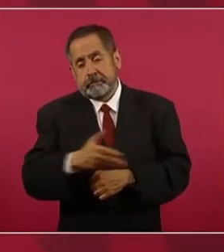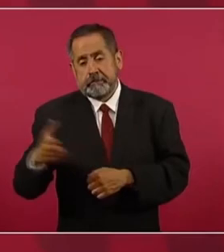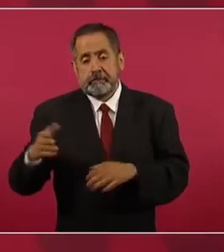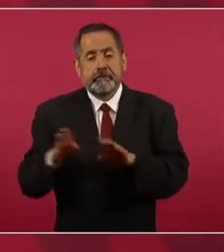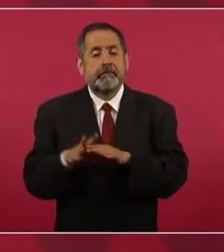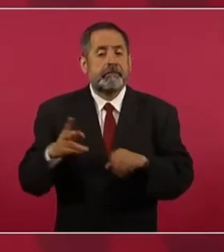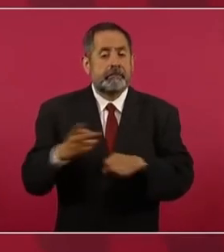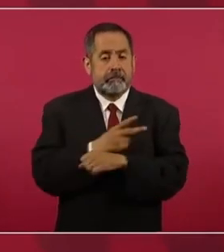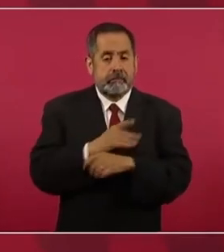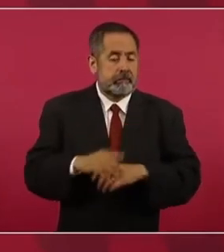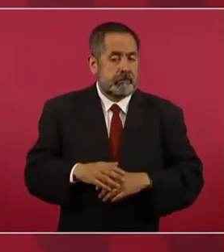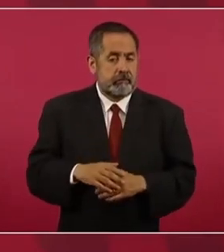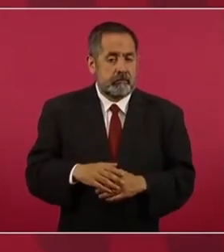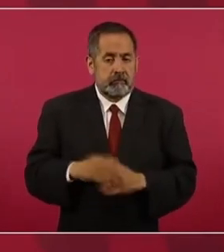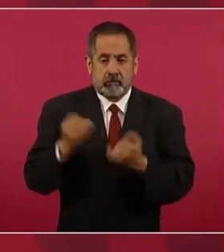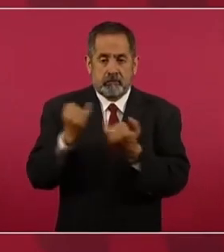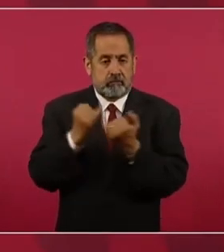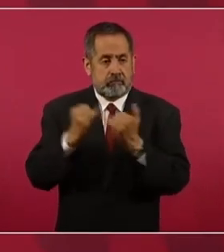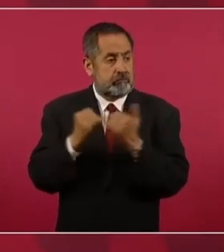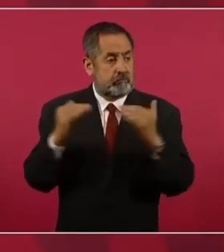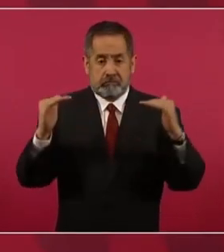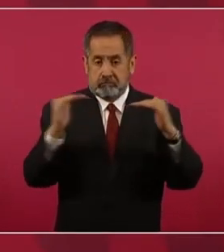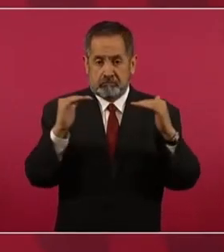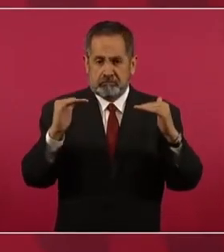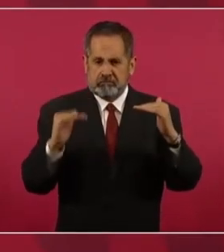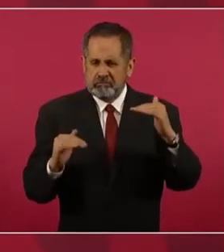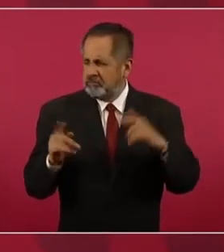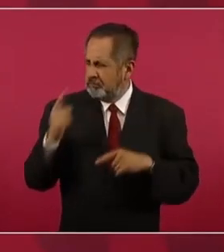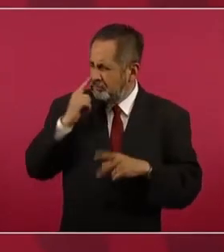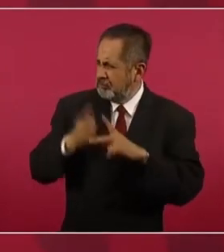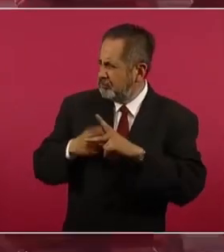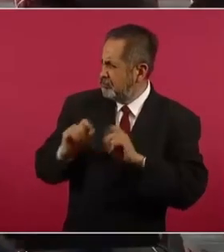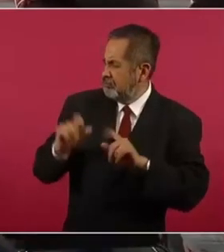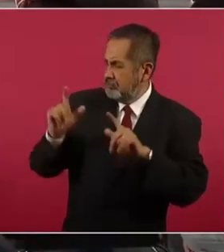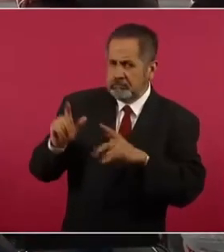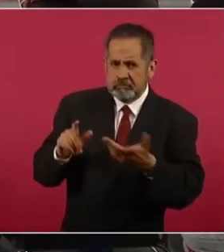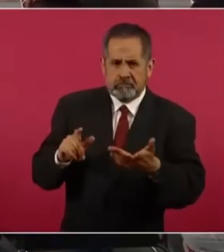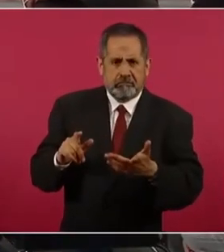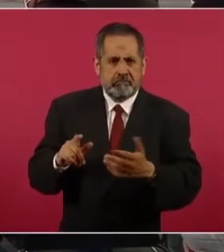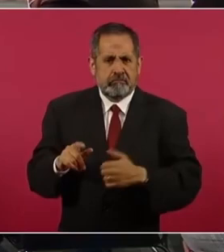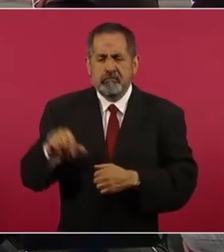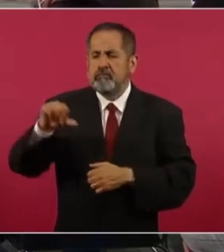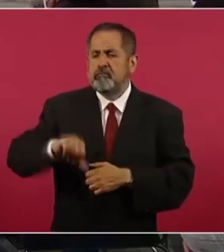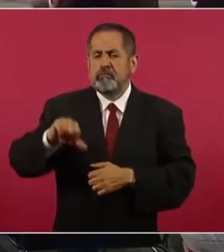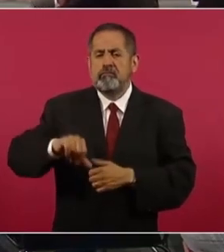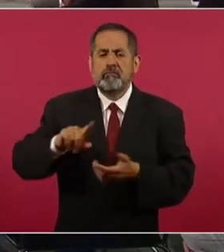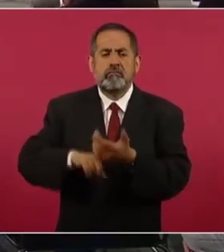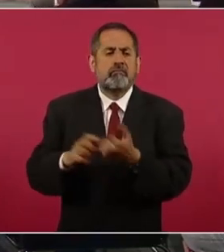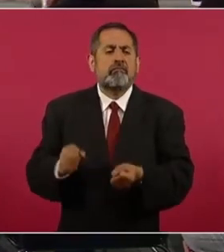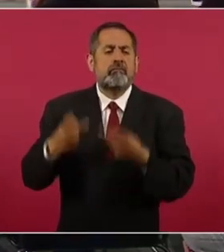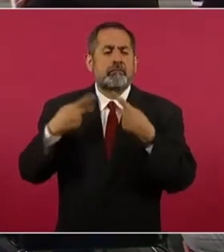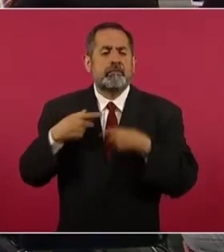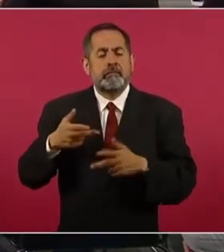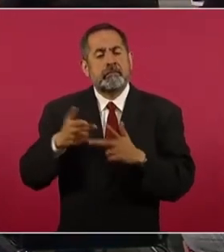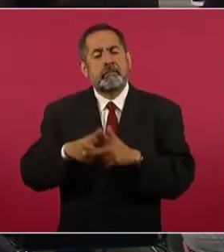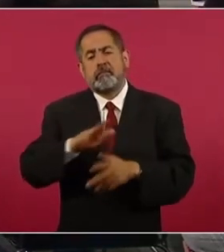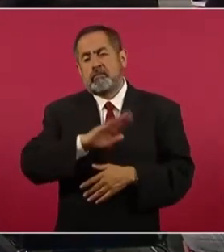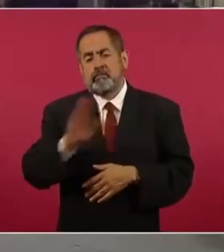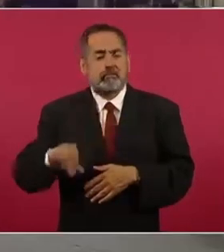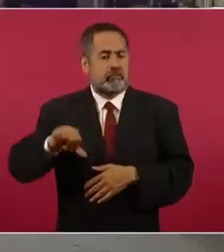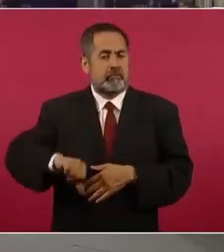está igual o menos. No sé si tenemos ahí el dato de hoy o